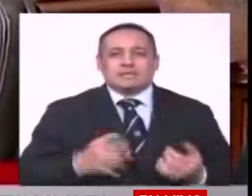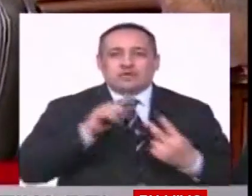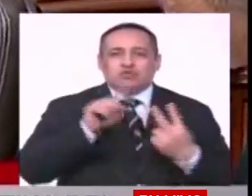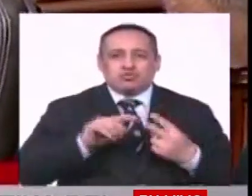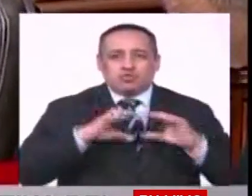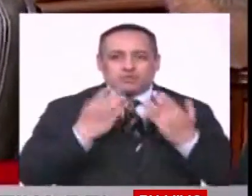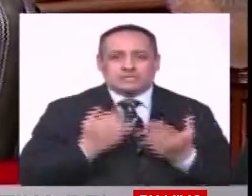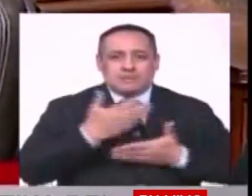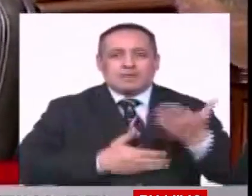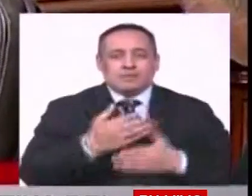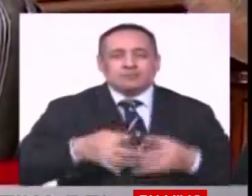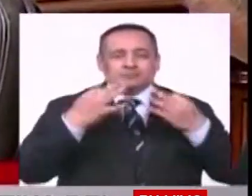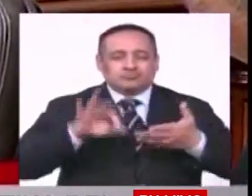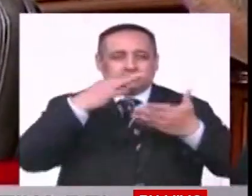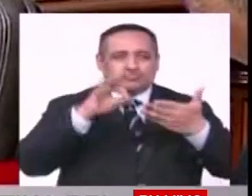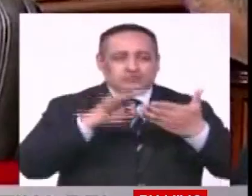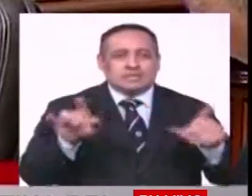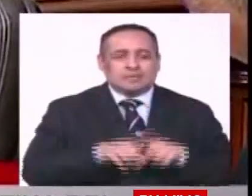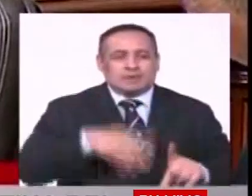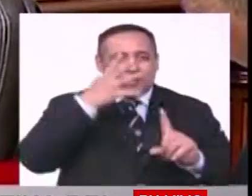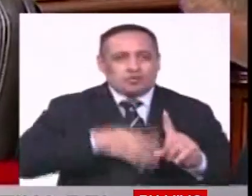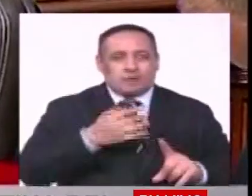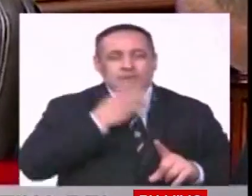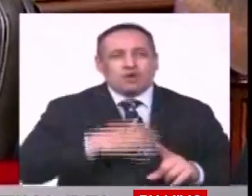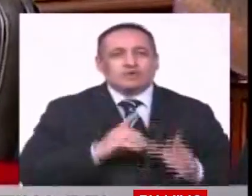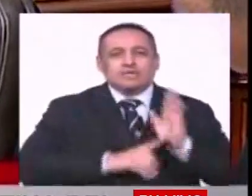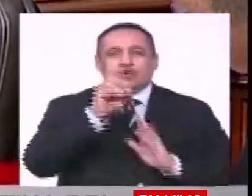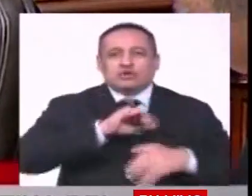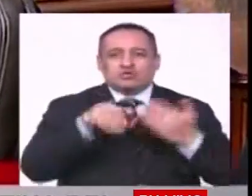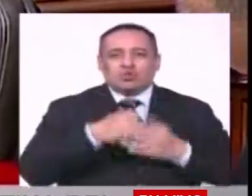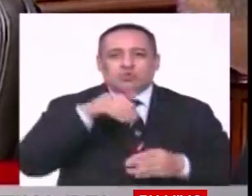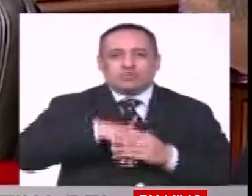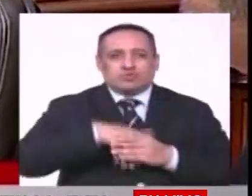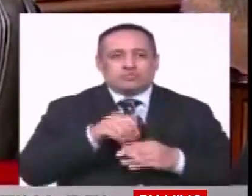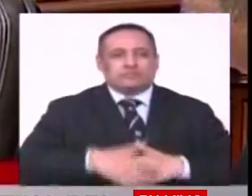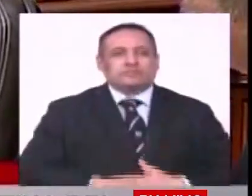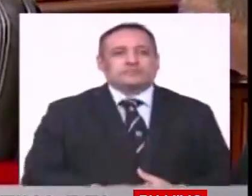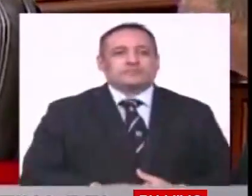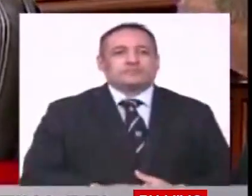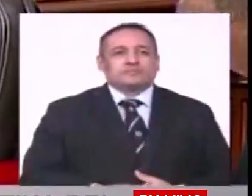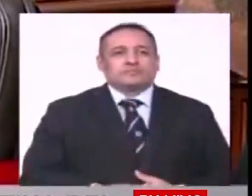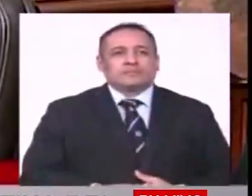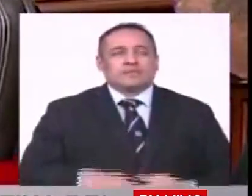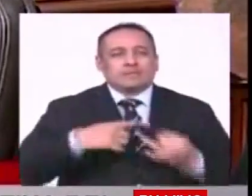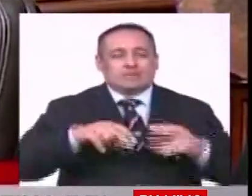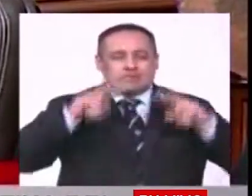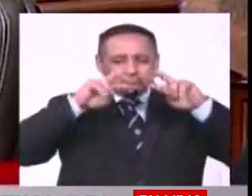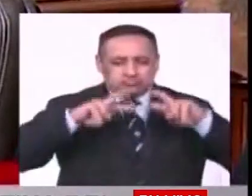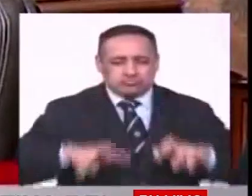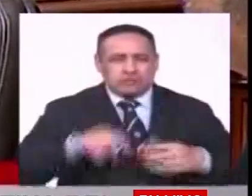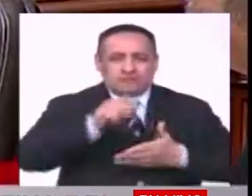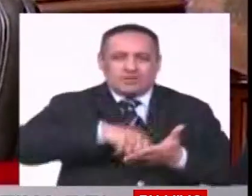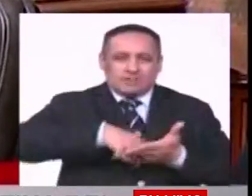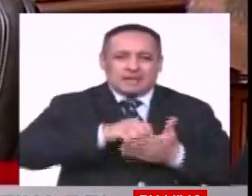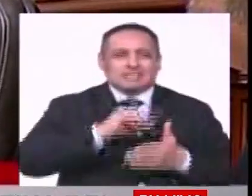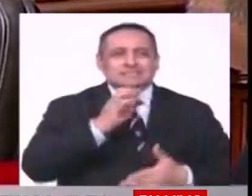congresistas para que oficien de escrutadores y vigilen el normal desarrollo del acto electoral. Los escrutadores firmarán las